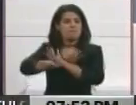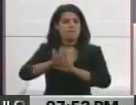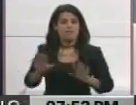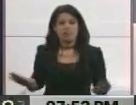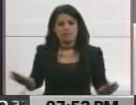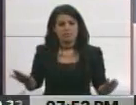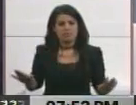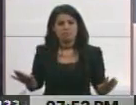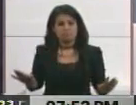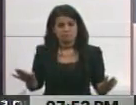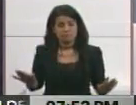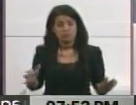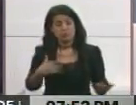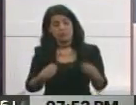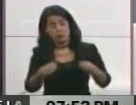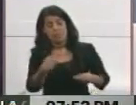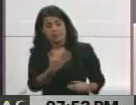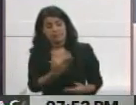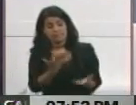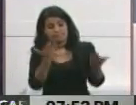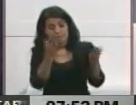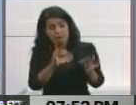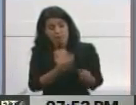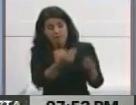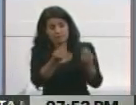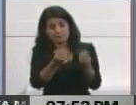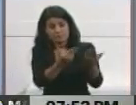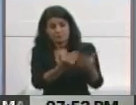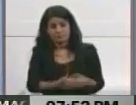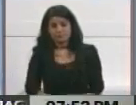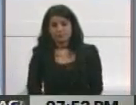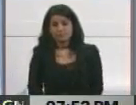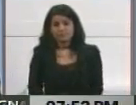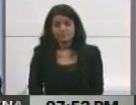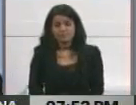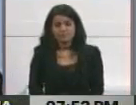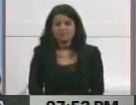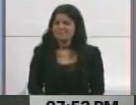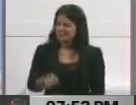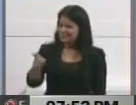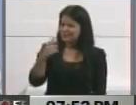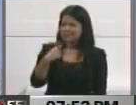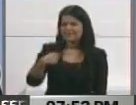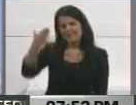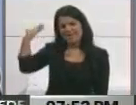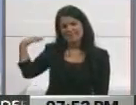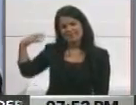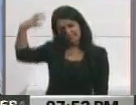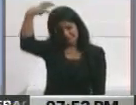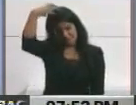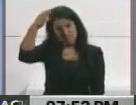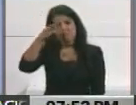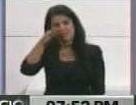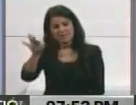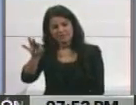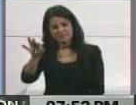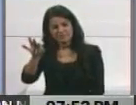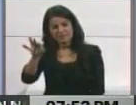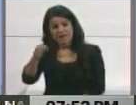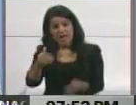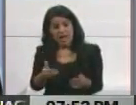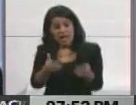mensaje usted decía que el rey nada más y nada menos que justo horas antes de